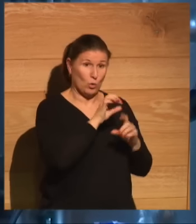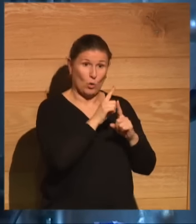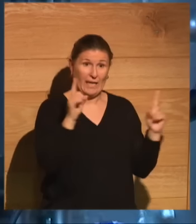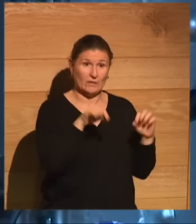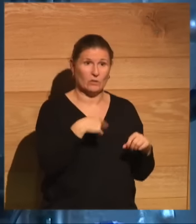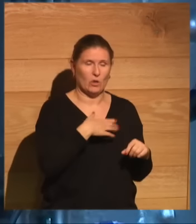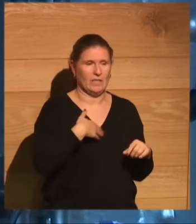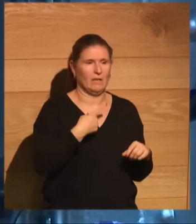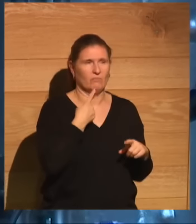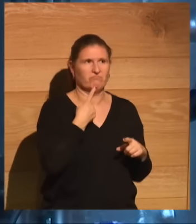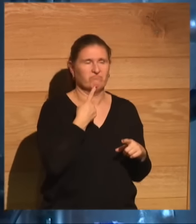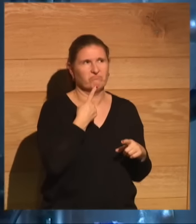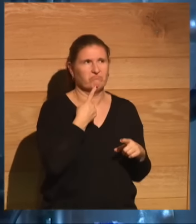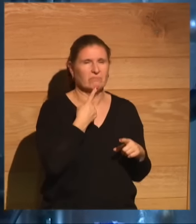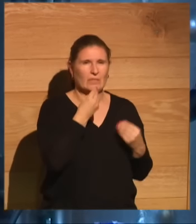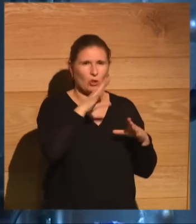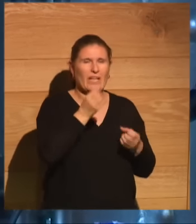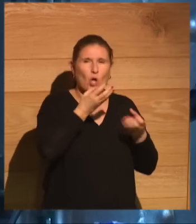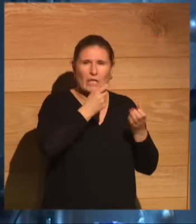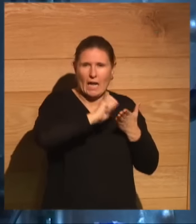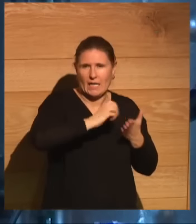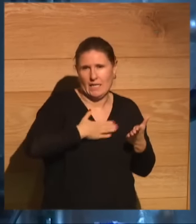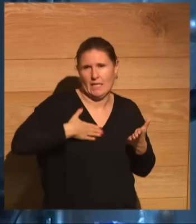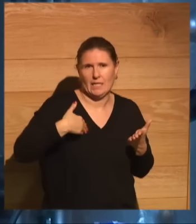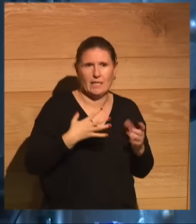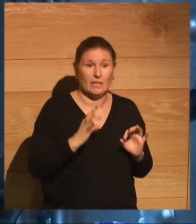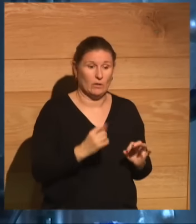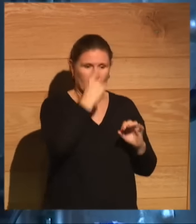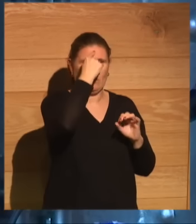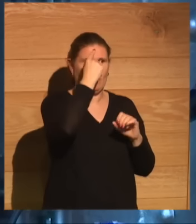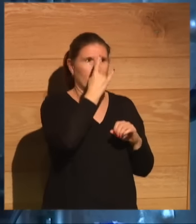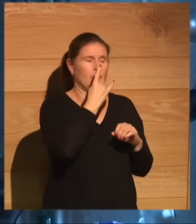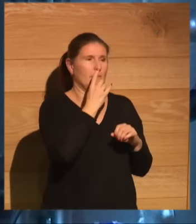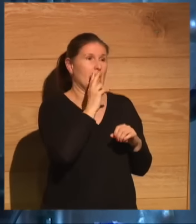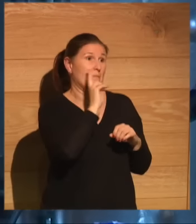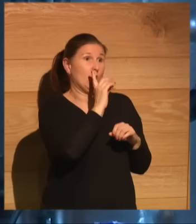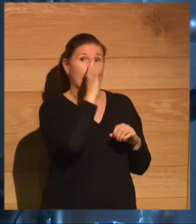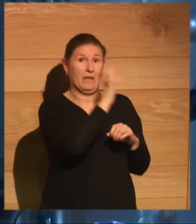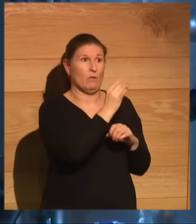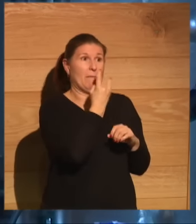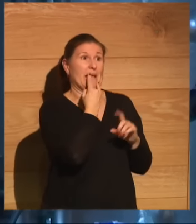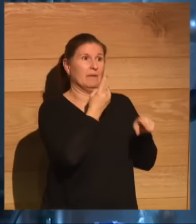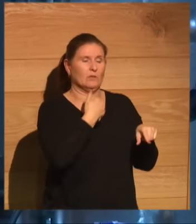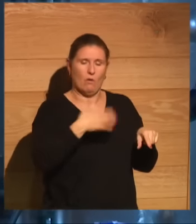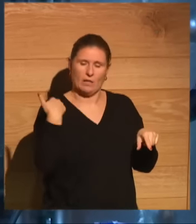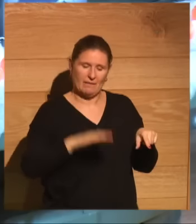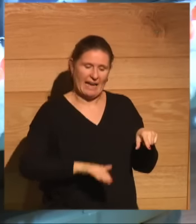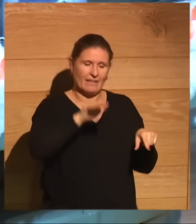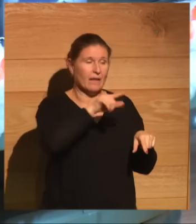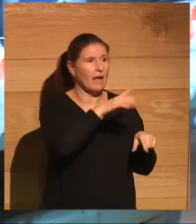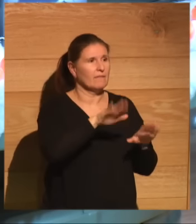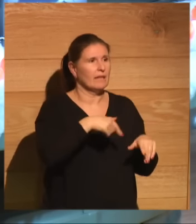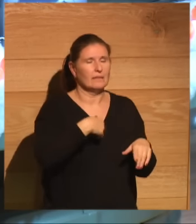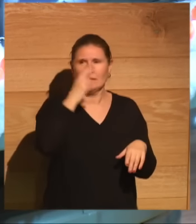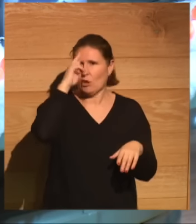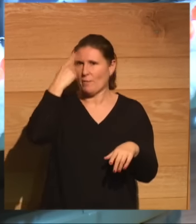quiero hacer es contar historias. Y de repente cae encima de mí esta película. Y claro, yo había crecido con los... Es cuando te convertiste en